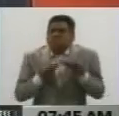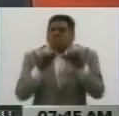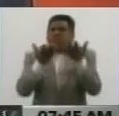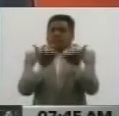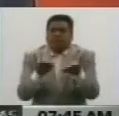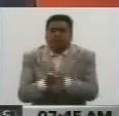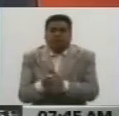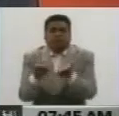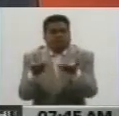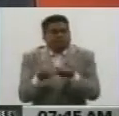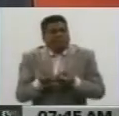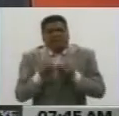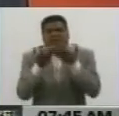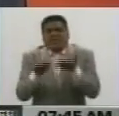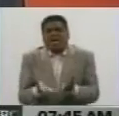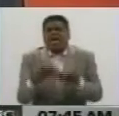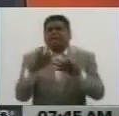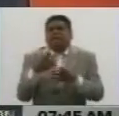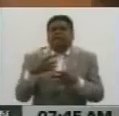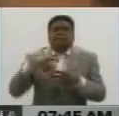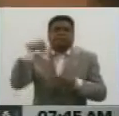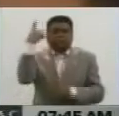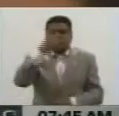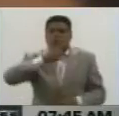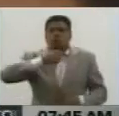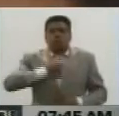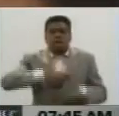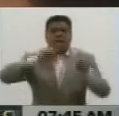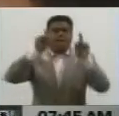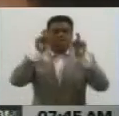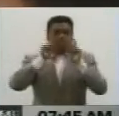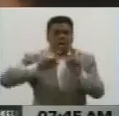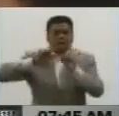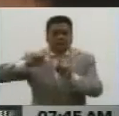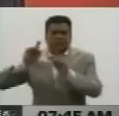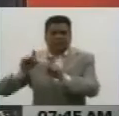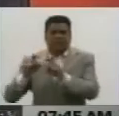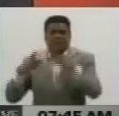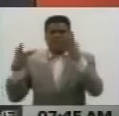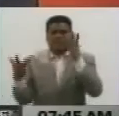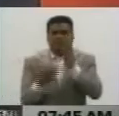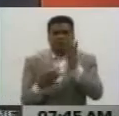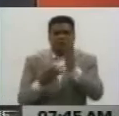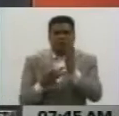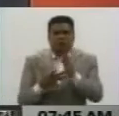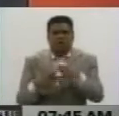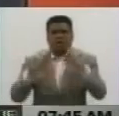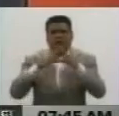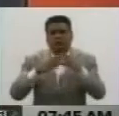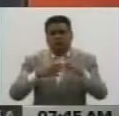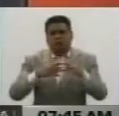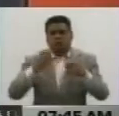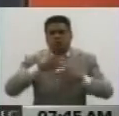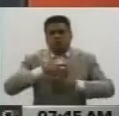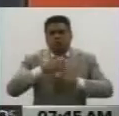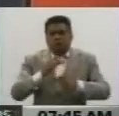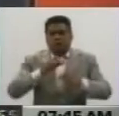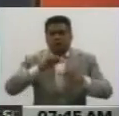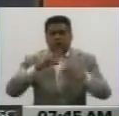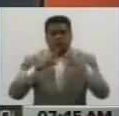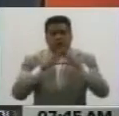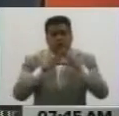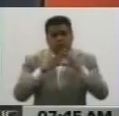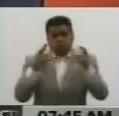seguridad, formación técnica, un esquema sano para el trabajo. O sea, la actividad minera